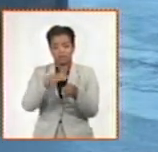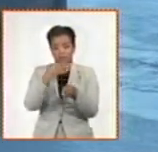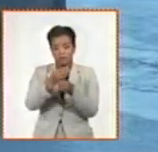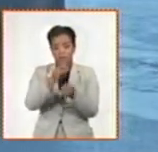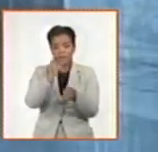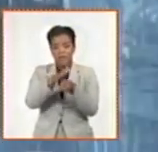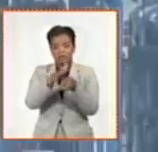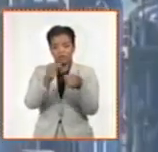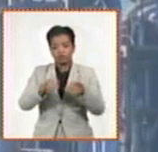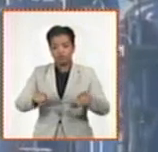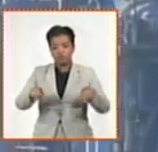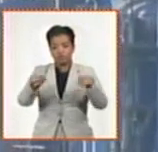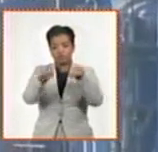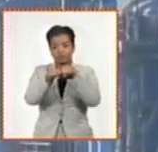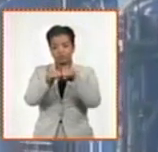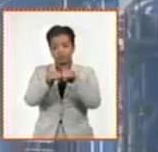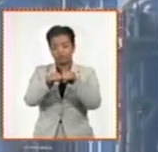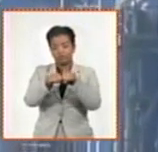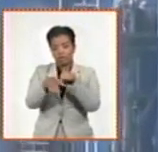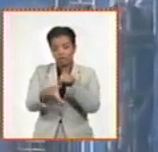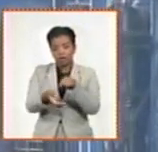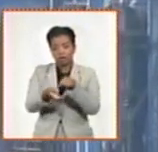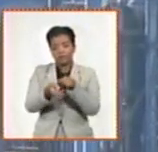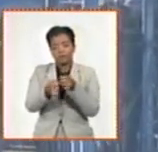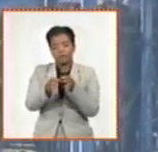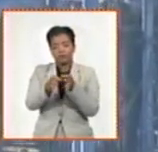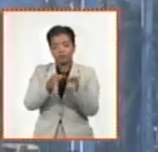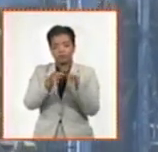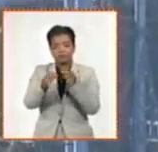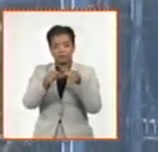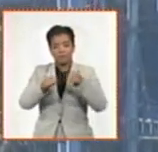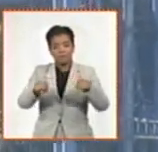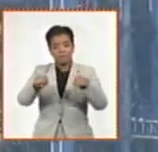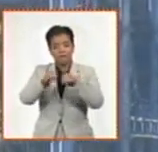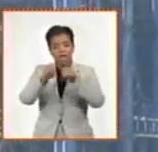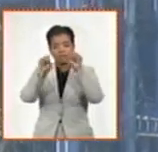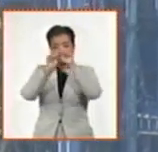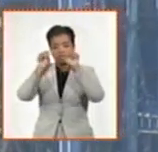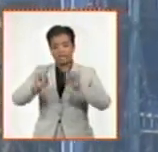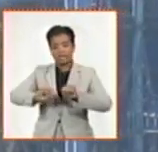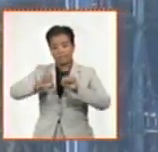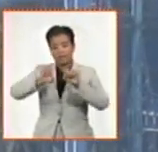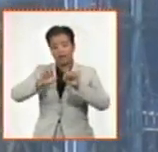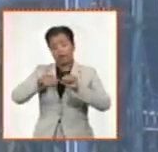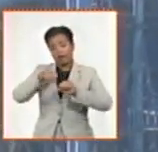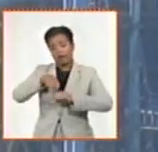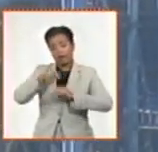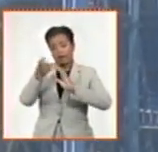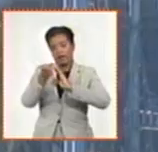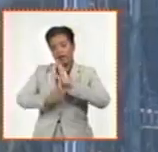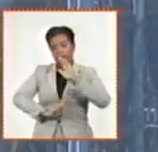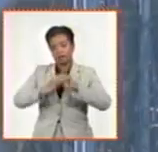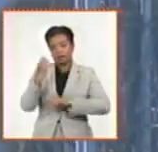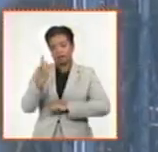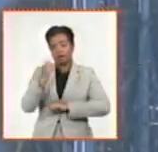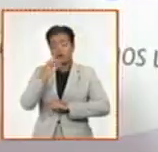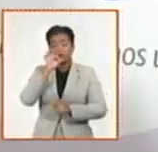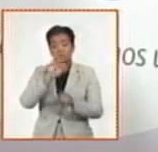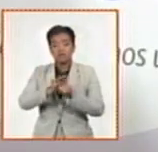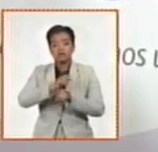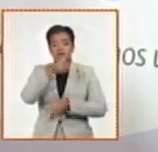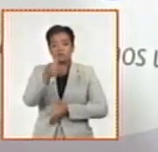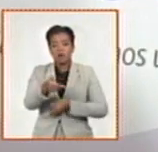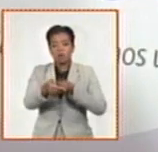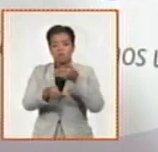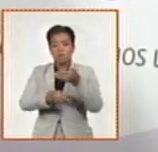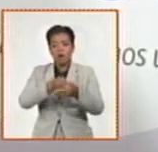la conexión con la línea de transmisión que lo va a enlazar con el sistema eléctrico nacional, y se va a empezar un proceso de prueba de los motores